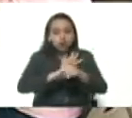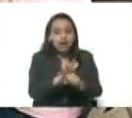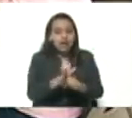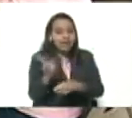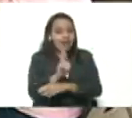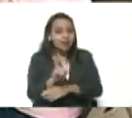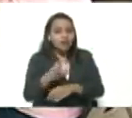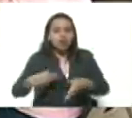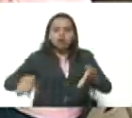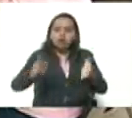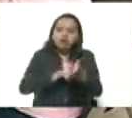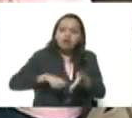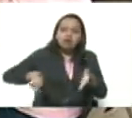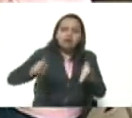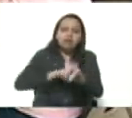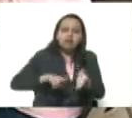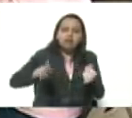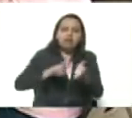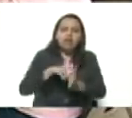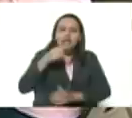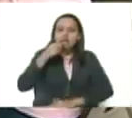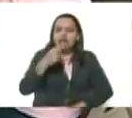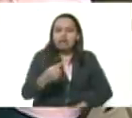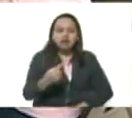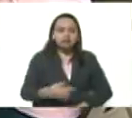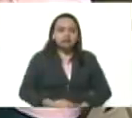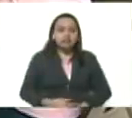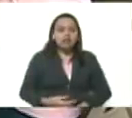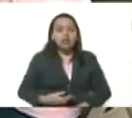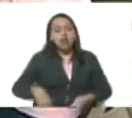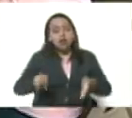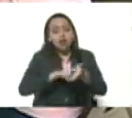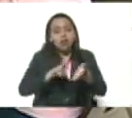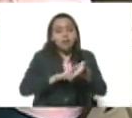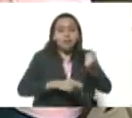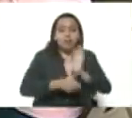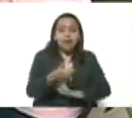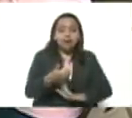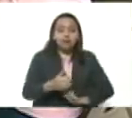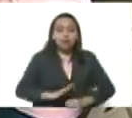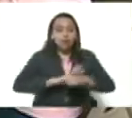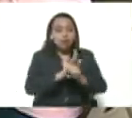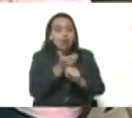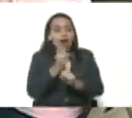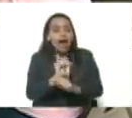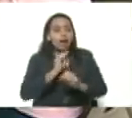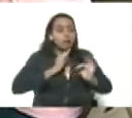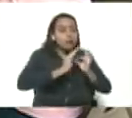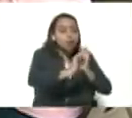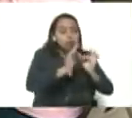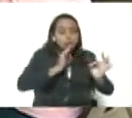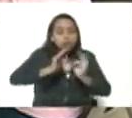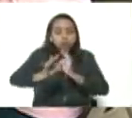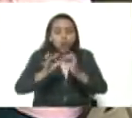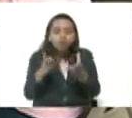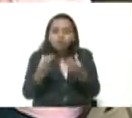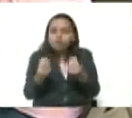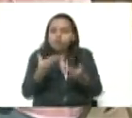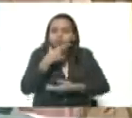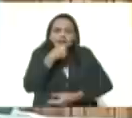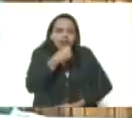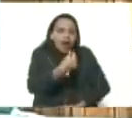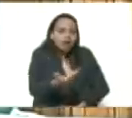Lo hemos dicho mil veces y lo diremos un millón de veces más. El coronavirus es altamente contagioso.